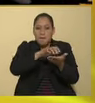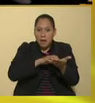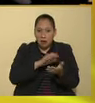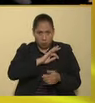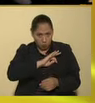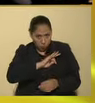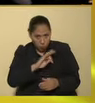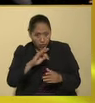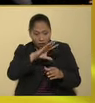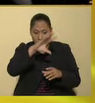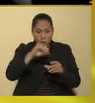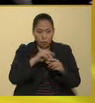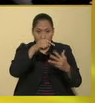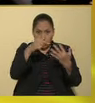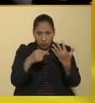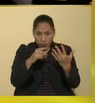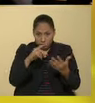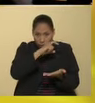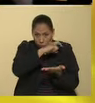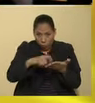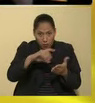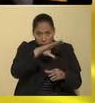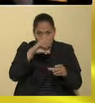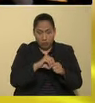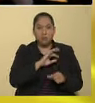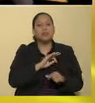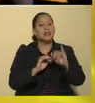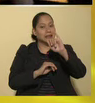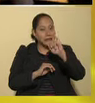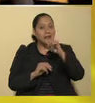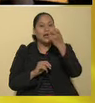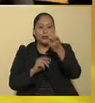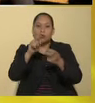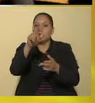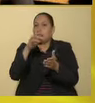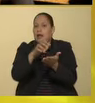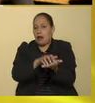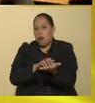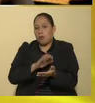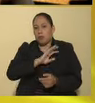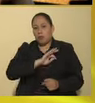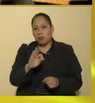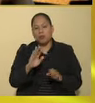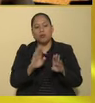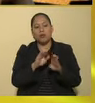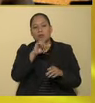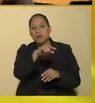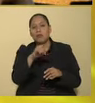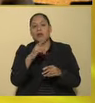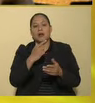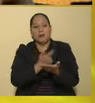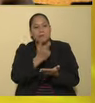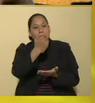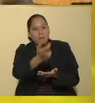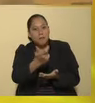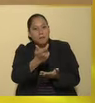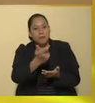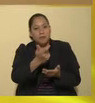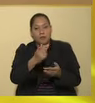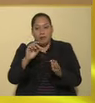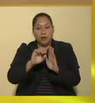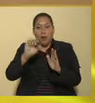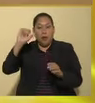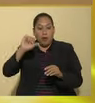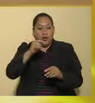paquetes? Sí, por supuesto, porque en realidad lo que están haciendo es ahorrarnos costos que pagaríamos si los adquirimos en